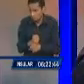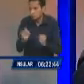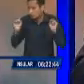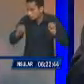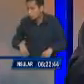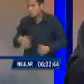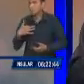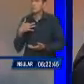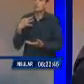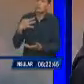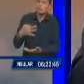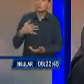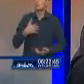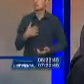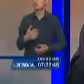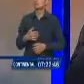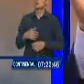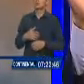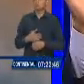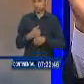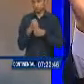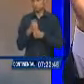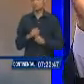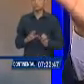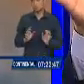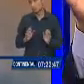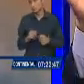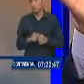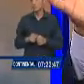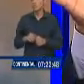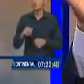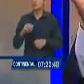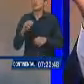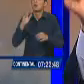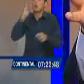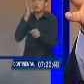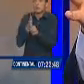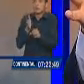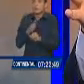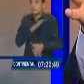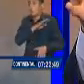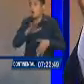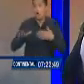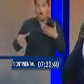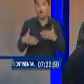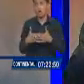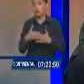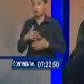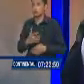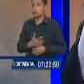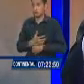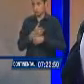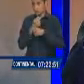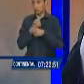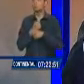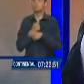voluntario, en fin. Lo ideal para el Ecuador sería tener una sociedad asegurada. Lo que